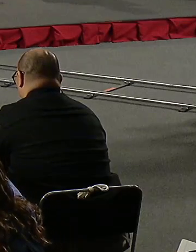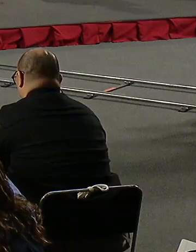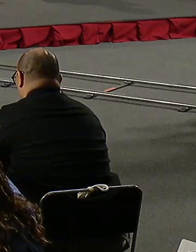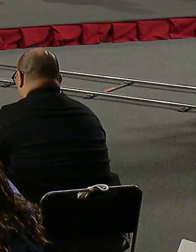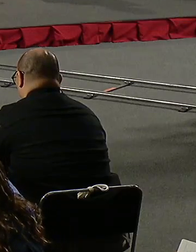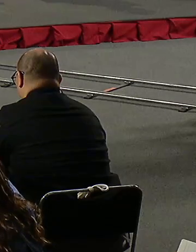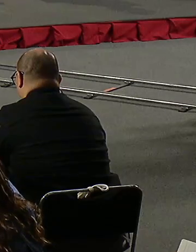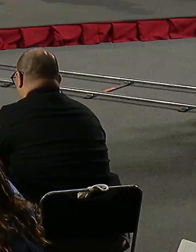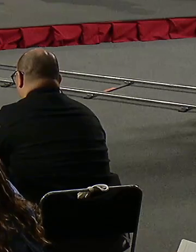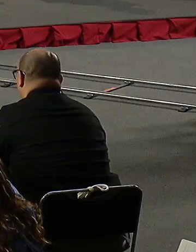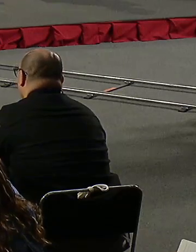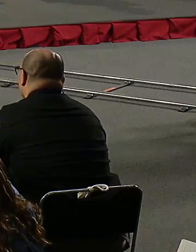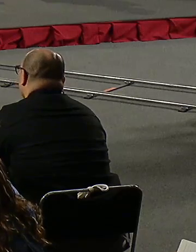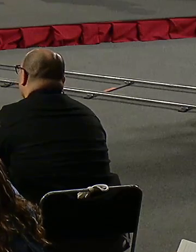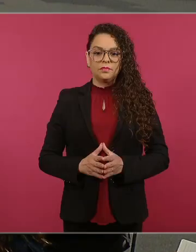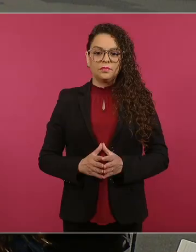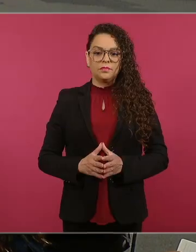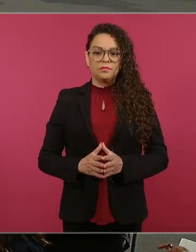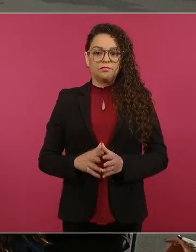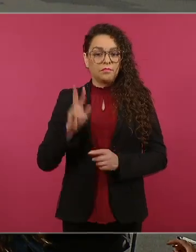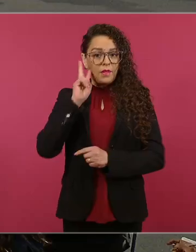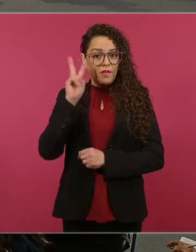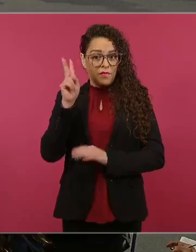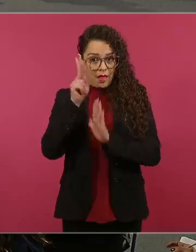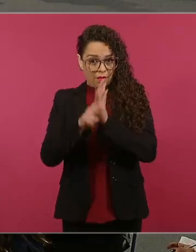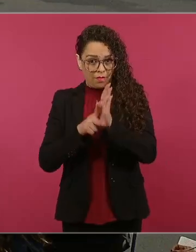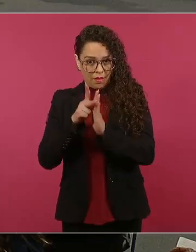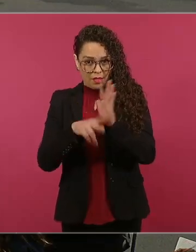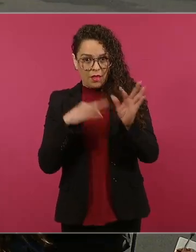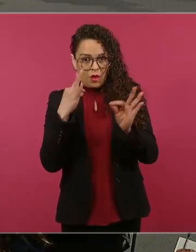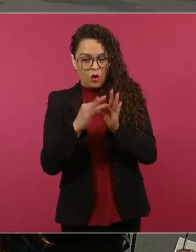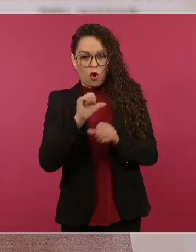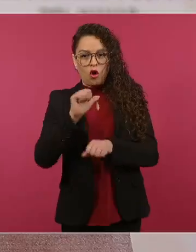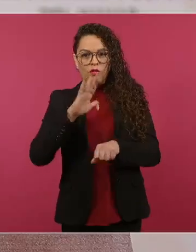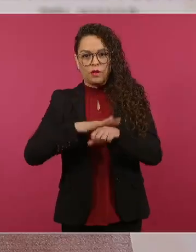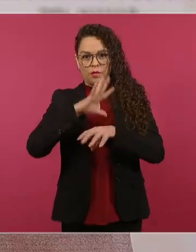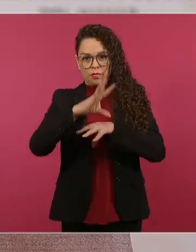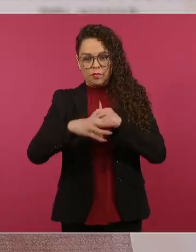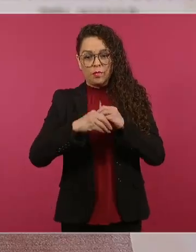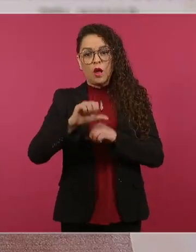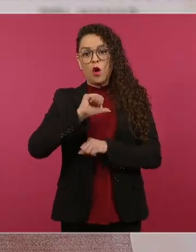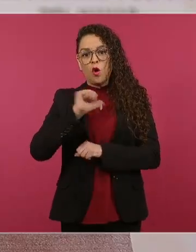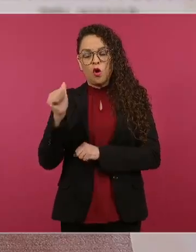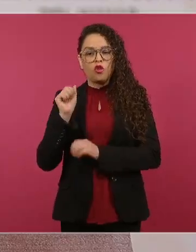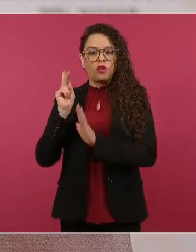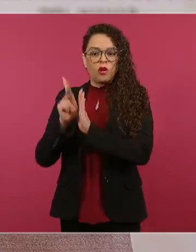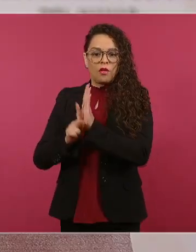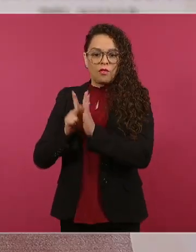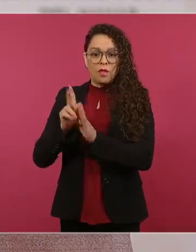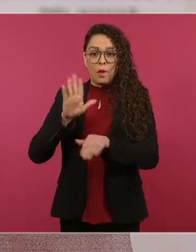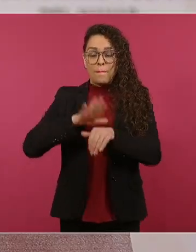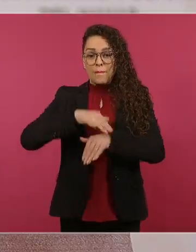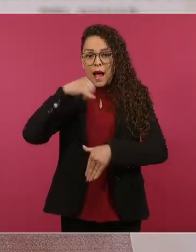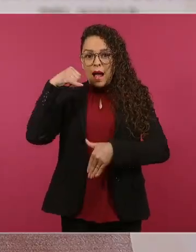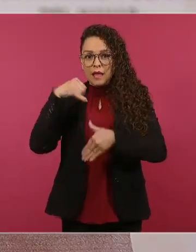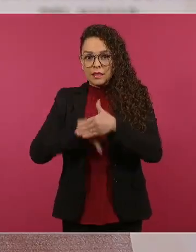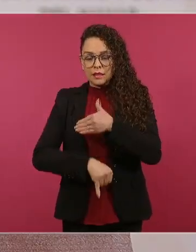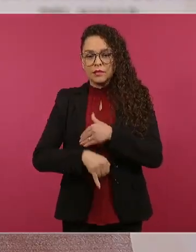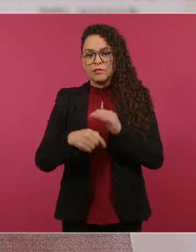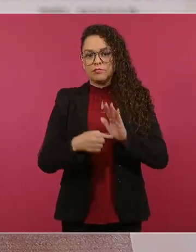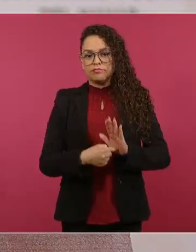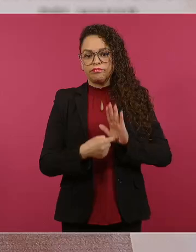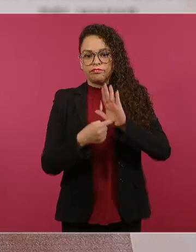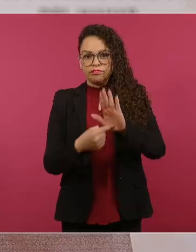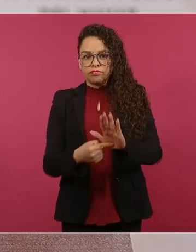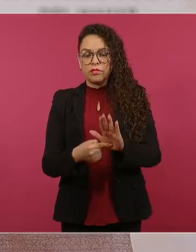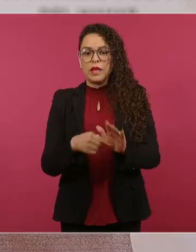Muchas gracias. Adicional a lo anterior, presidente, también se preparó un video para exponer un poco más a detalle sobre el equipo de alta especialidad